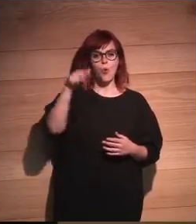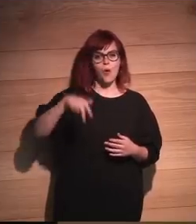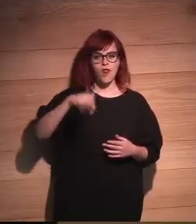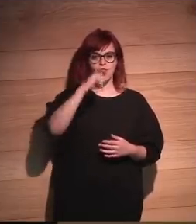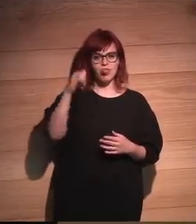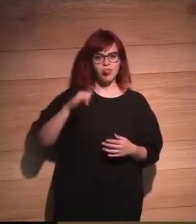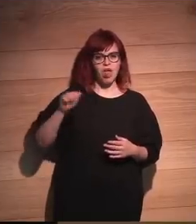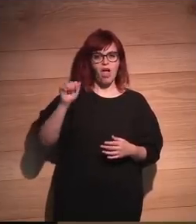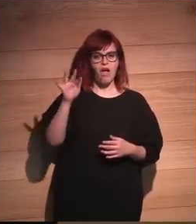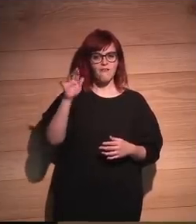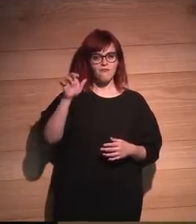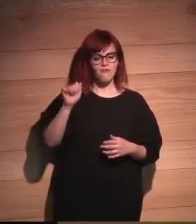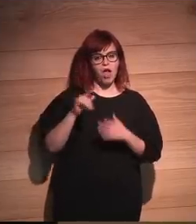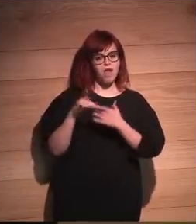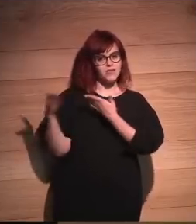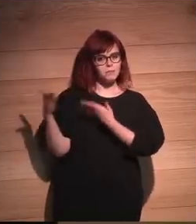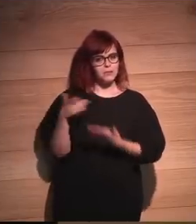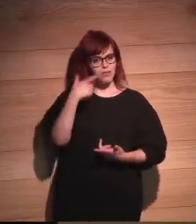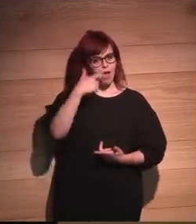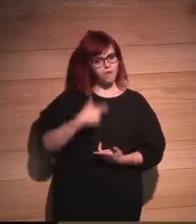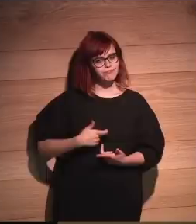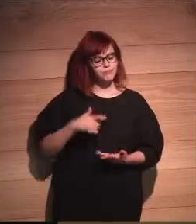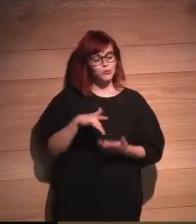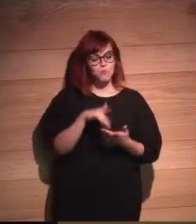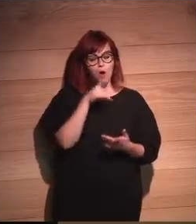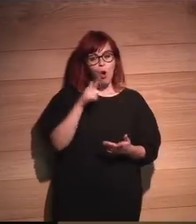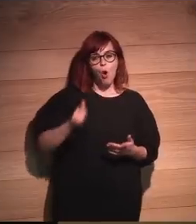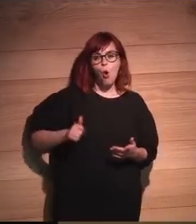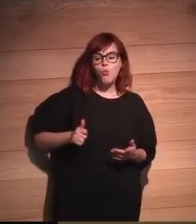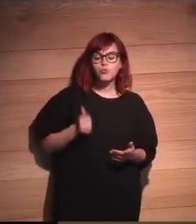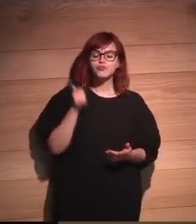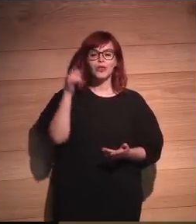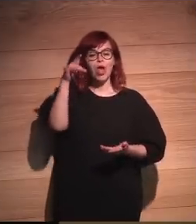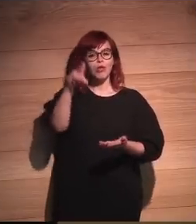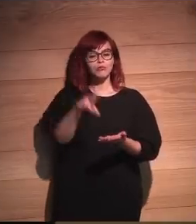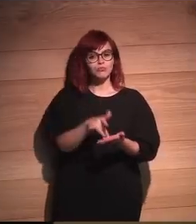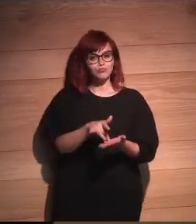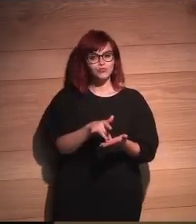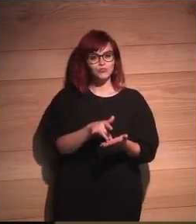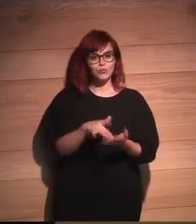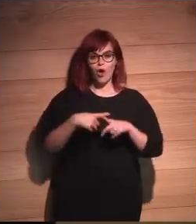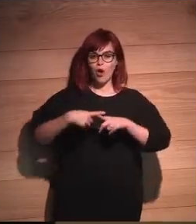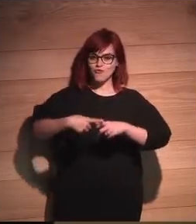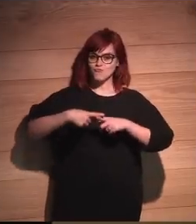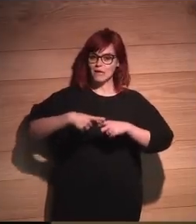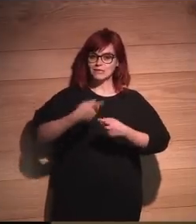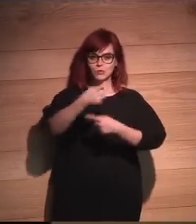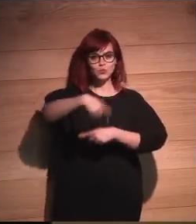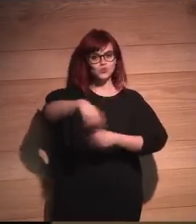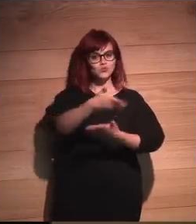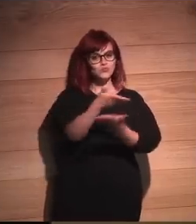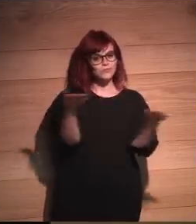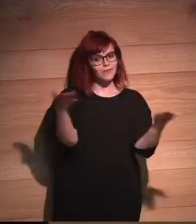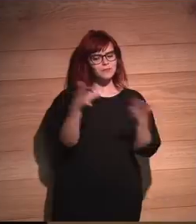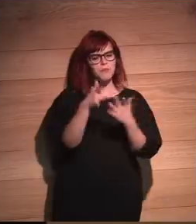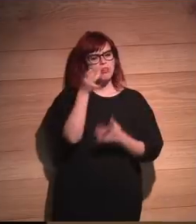muy particularmente la invitación para tener la oportunidad de compartir con ustedes una serie de